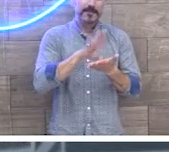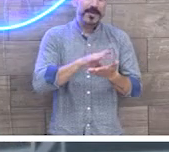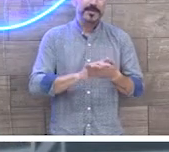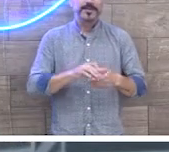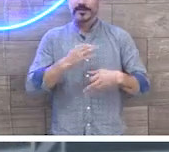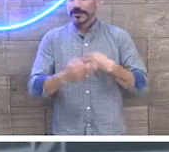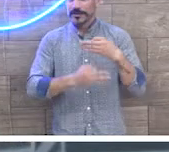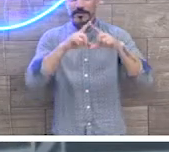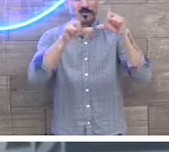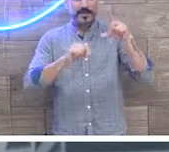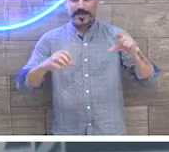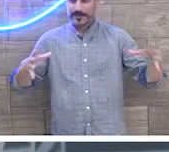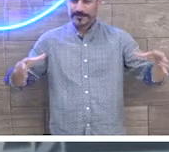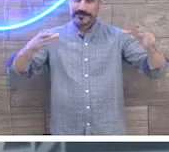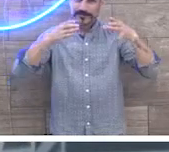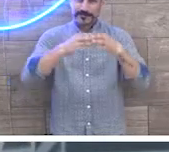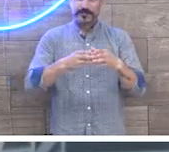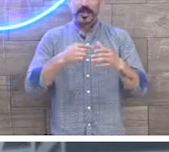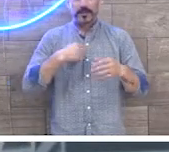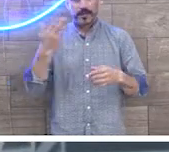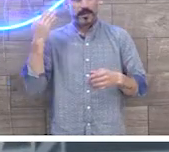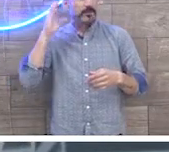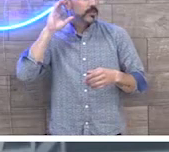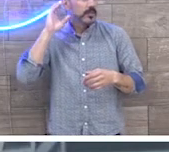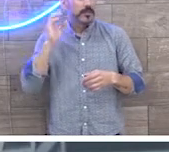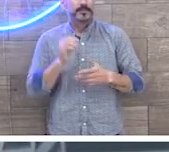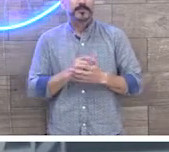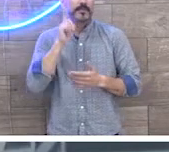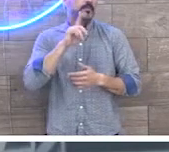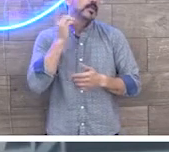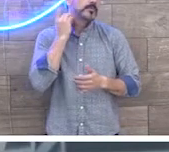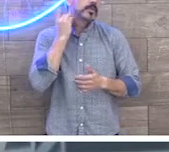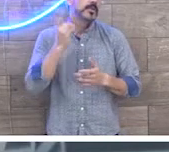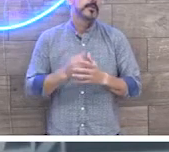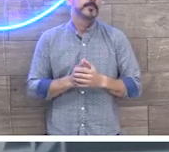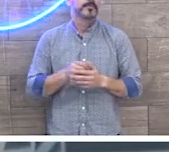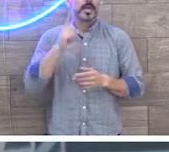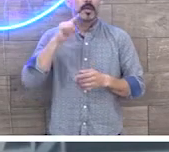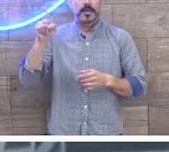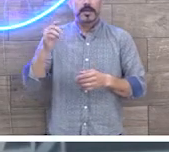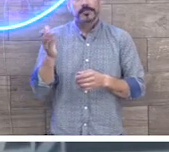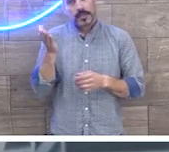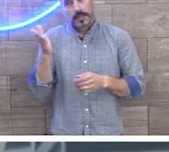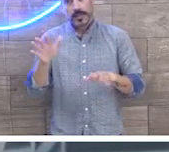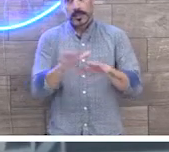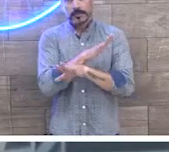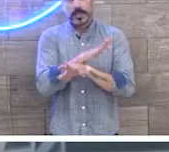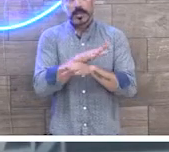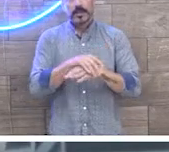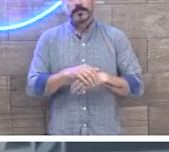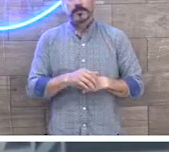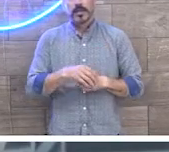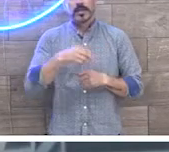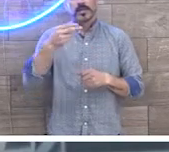somos mexicanos, y apenas escuchaba a una diputada, no recuerdo su nombre, que ella pide cambiar el término